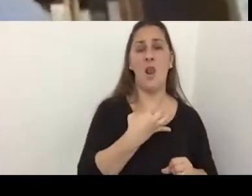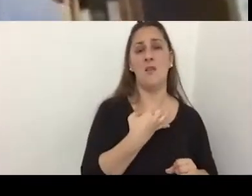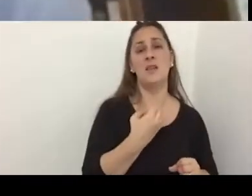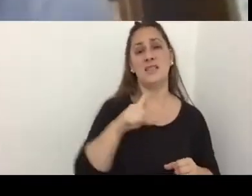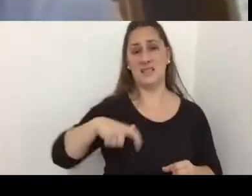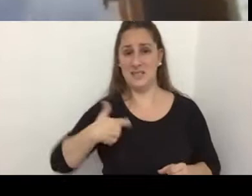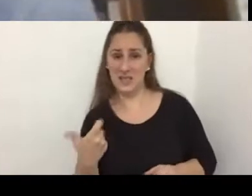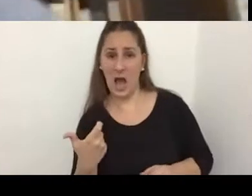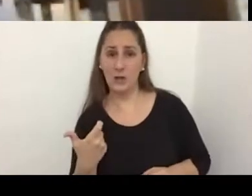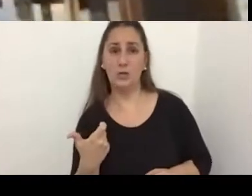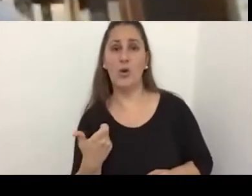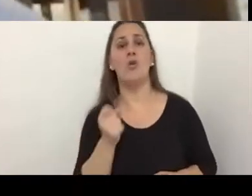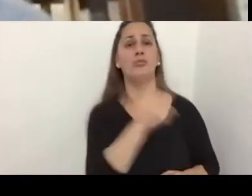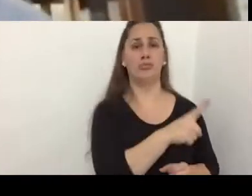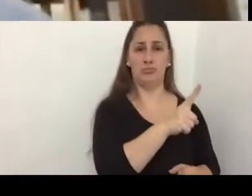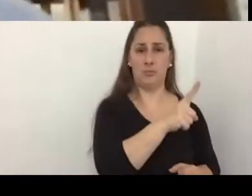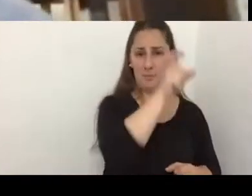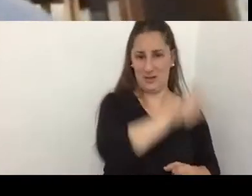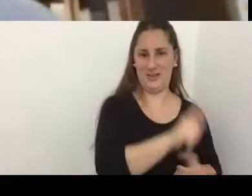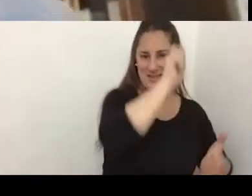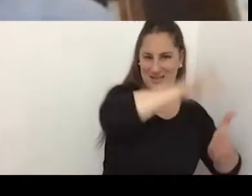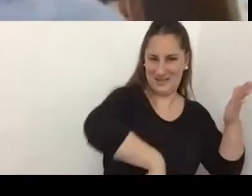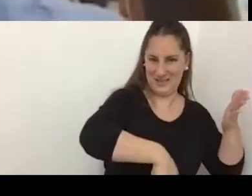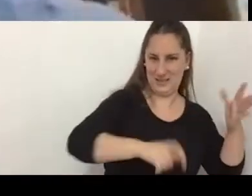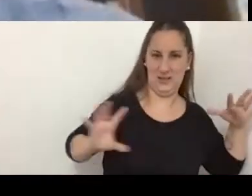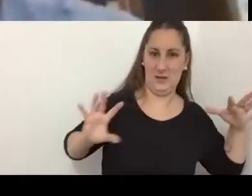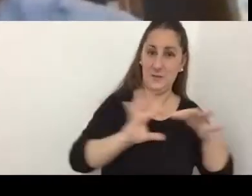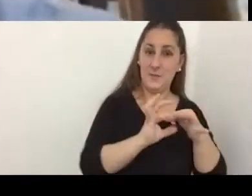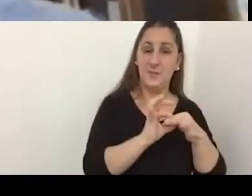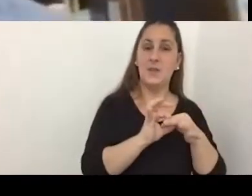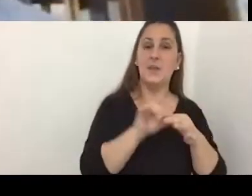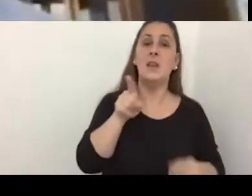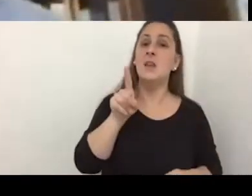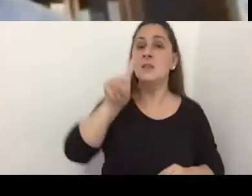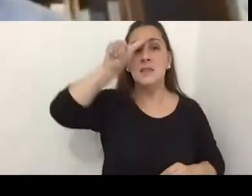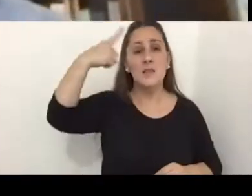la representación empleadora. Y donde el Estado